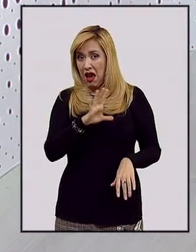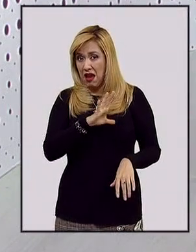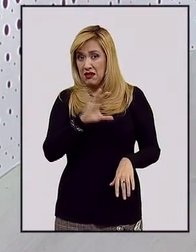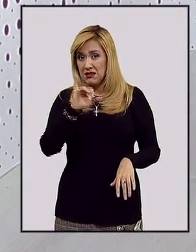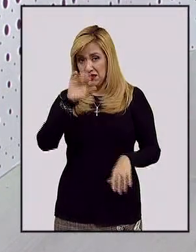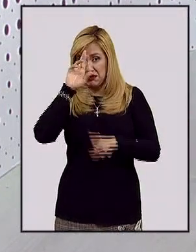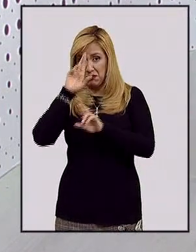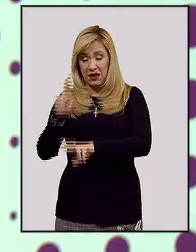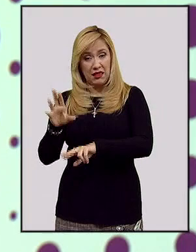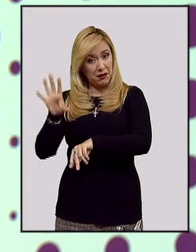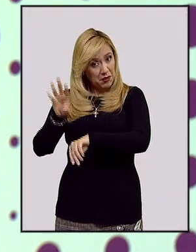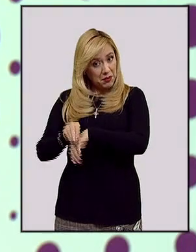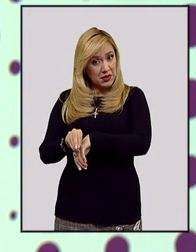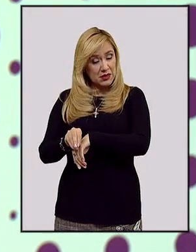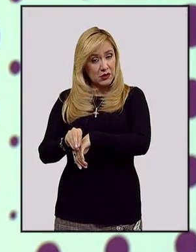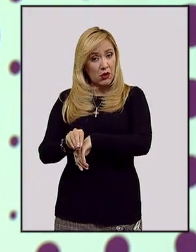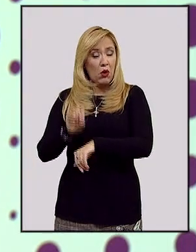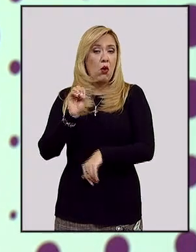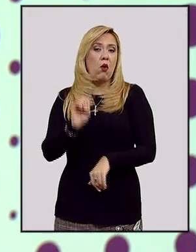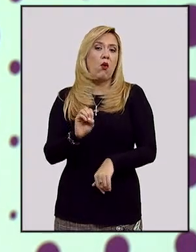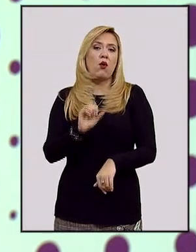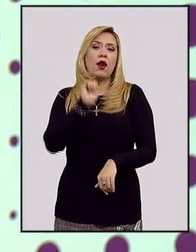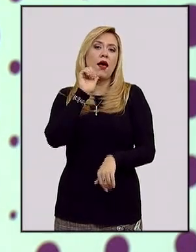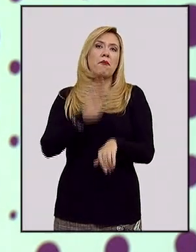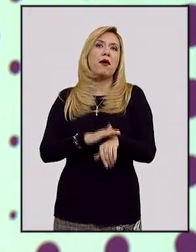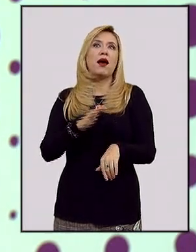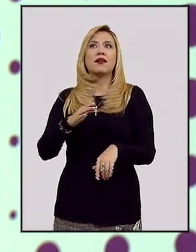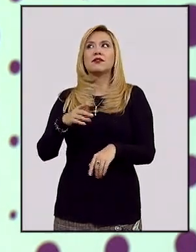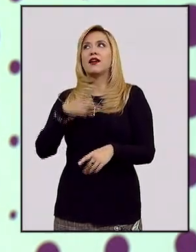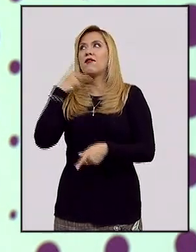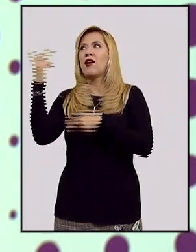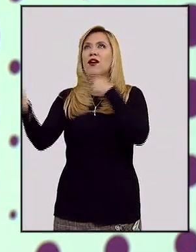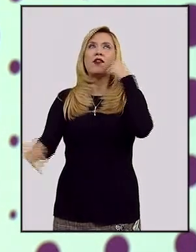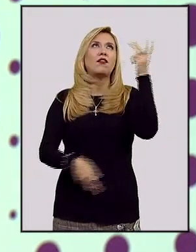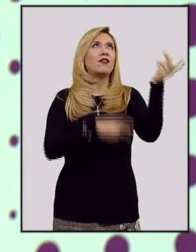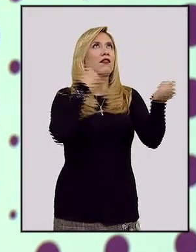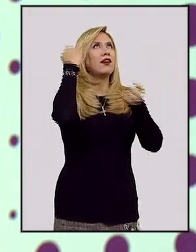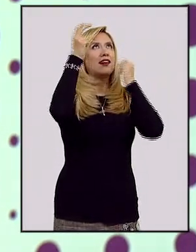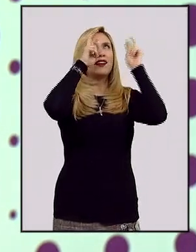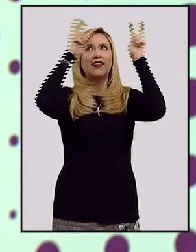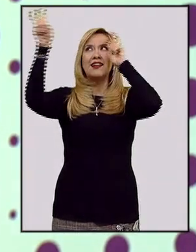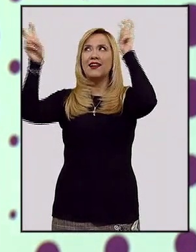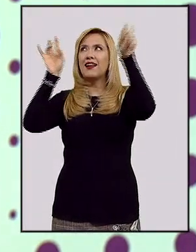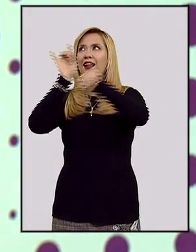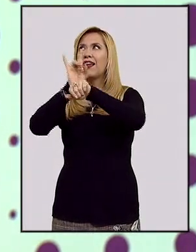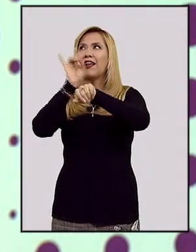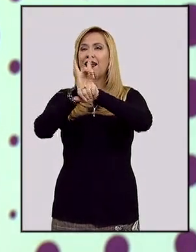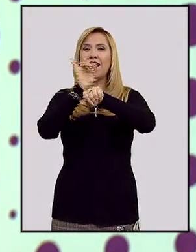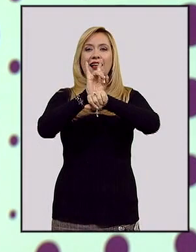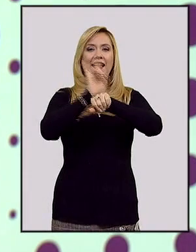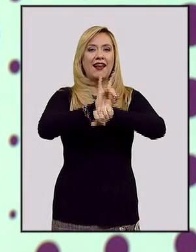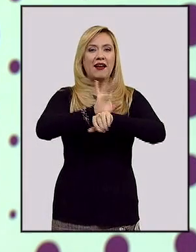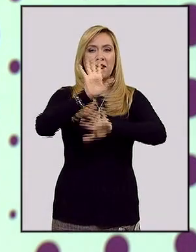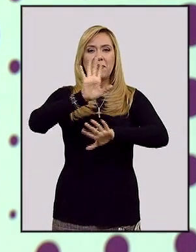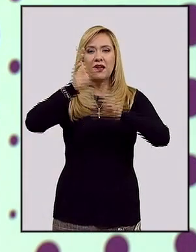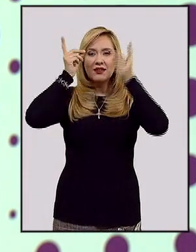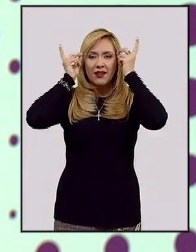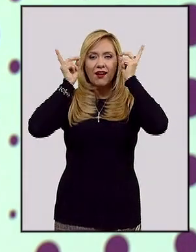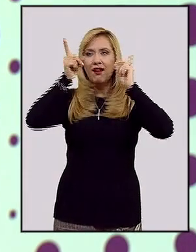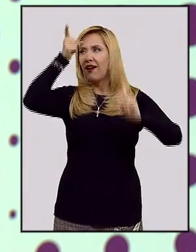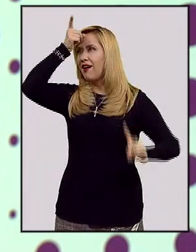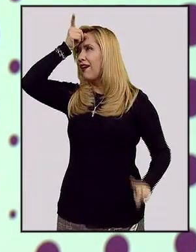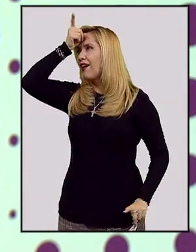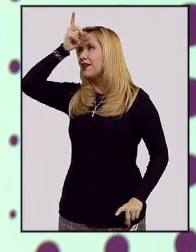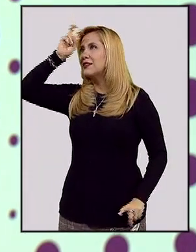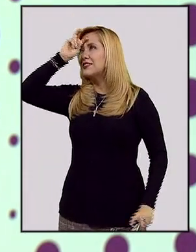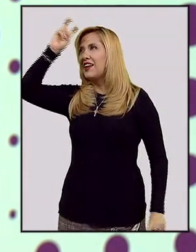hace? ¿O es una leyenda ahí como los unicornios? Lo que pasa es que nosotras en Gire a